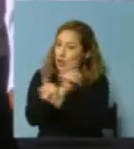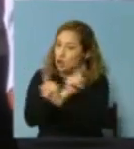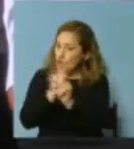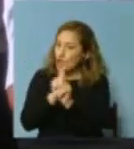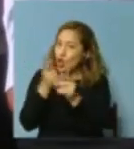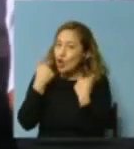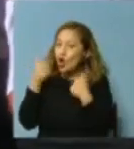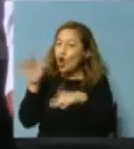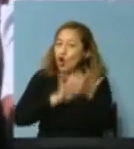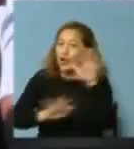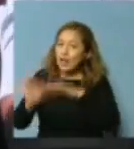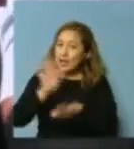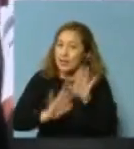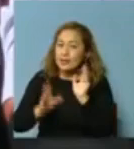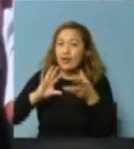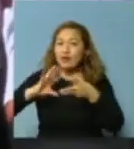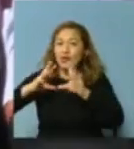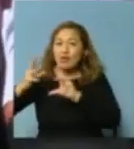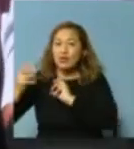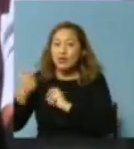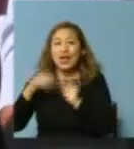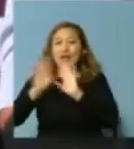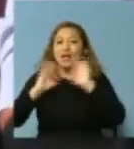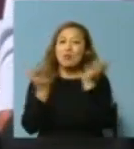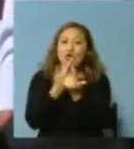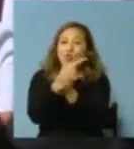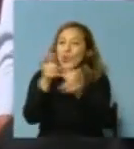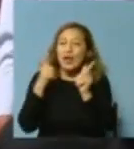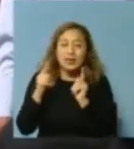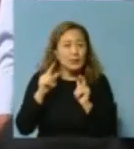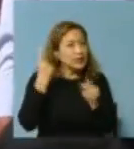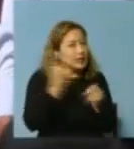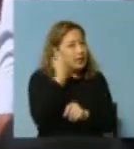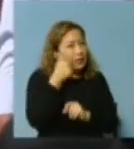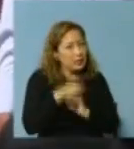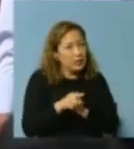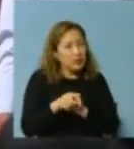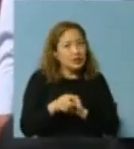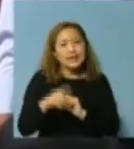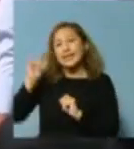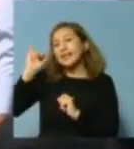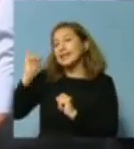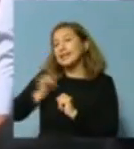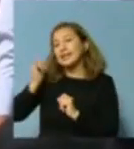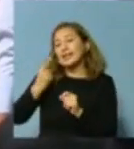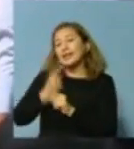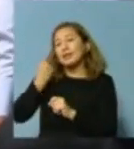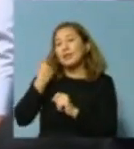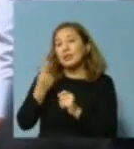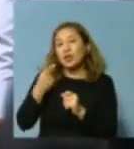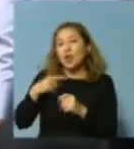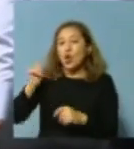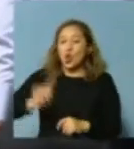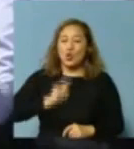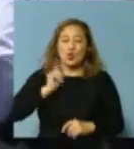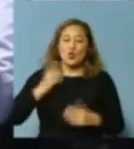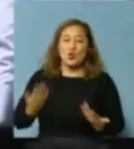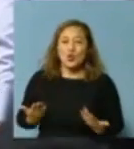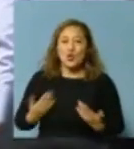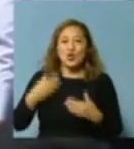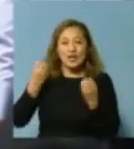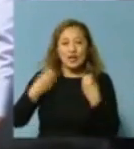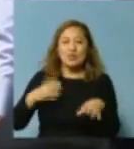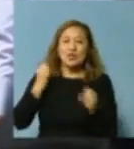fácil, que no hay muchos sistemas de estos en el mundo. Así que es el primero. Sí, estamos muy orgullosos. Ya